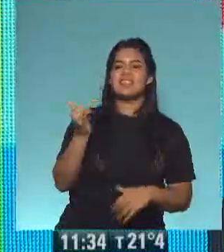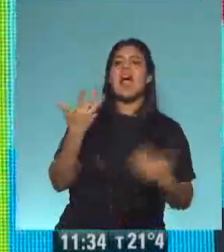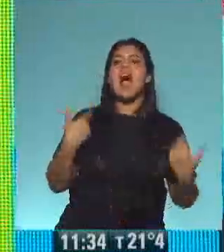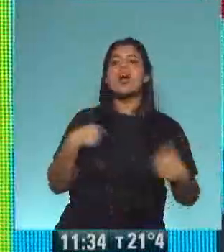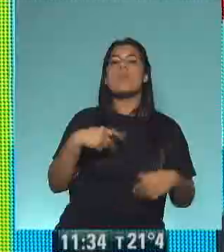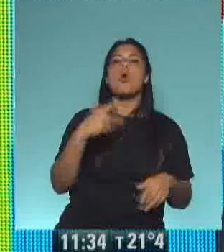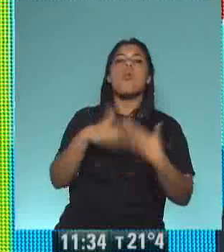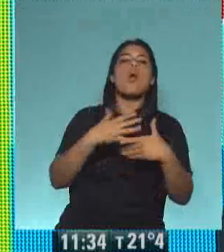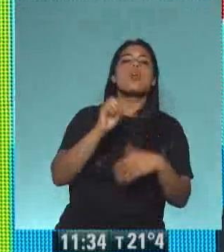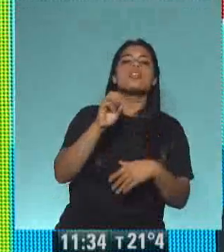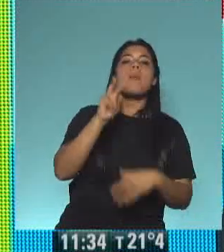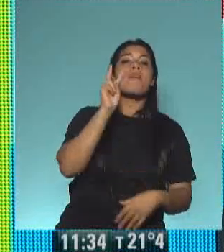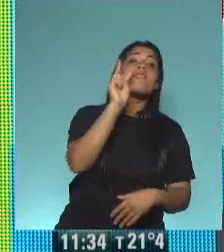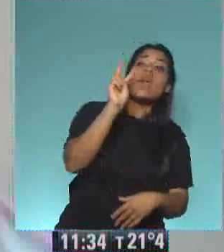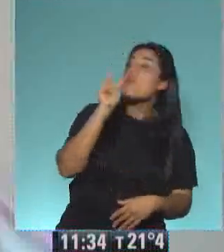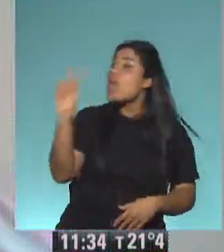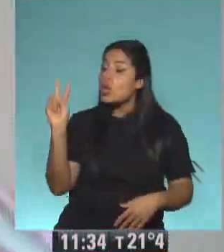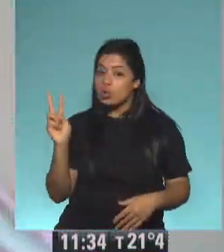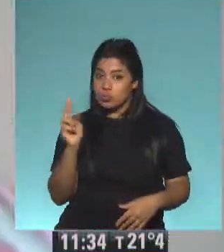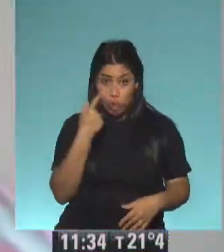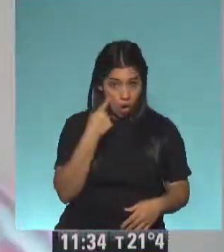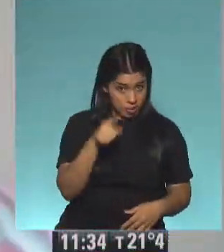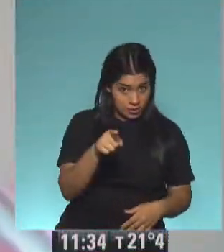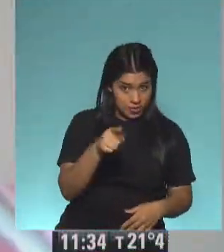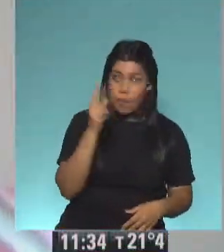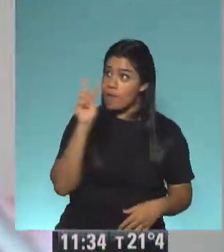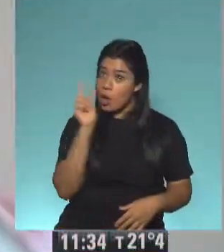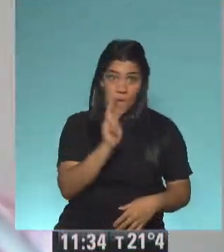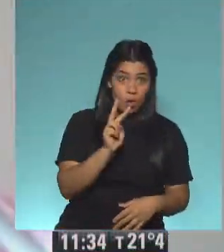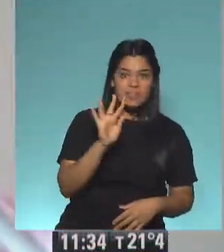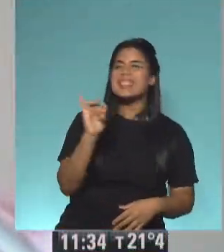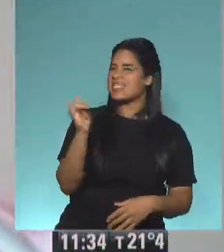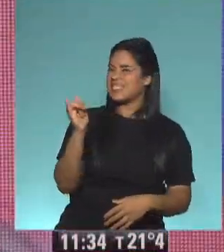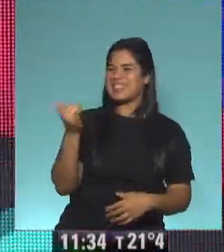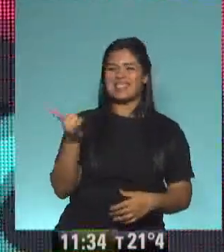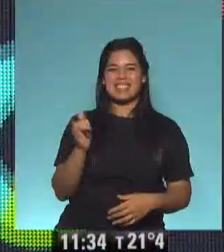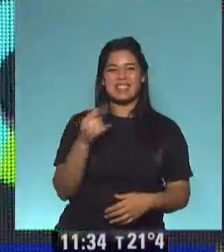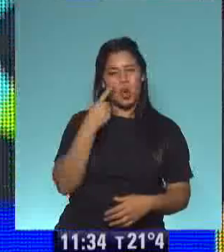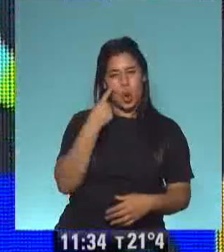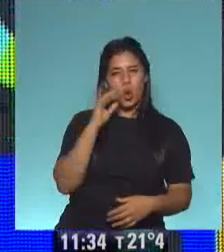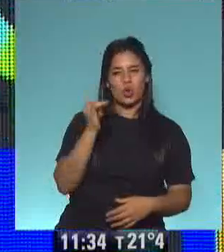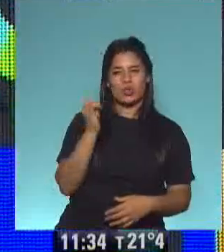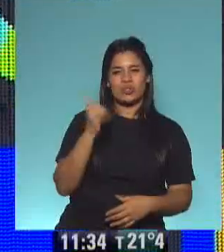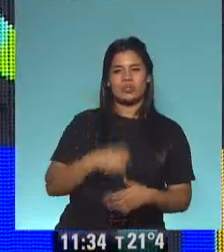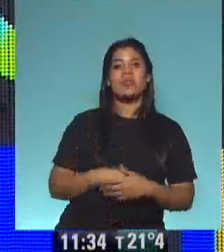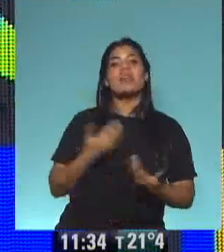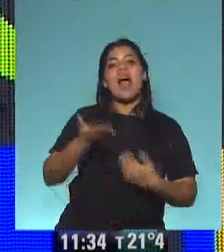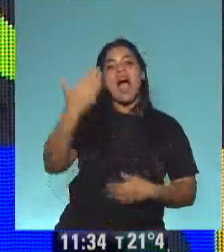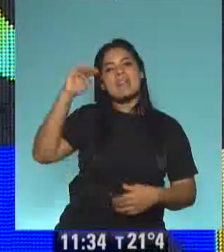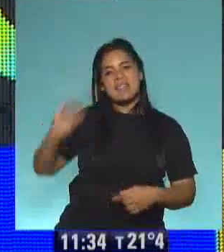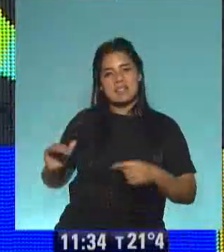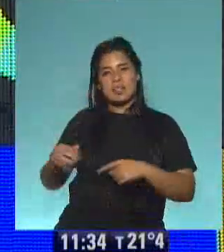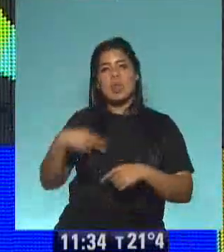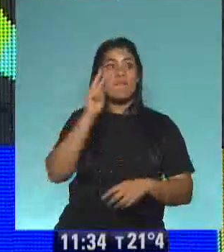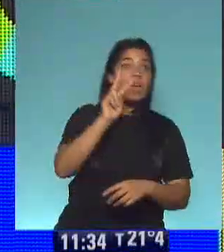veo-veo, Emilia? ¿Conoces el veo-veo? Sí. Sí, bueno, ese que jugábamos desde chiquitos, ¿no? Veo-veo, que ves